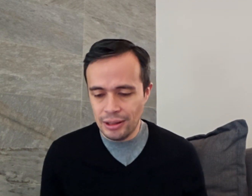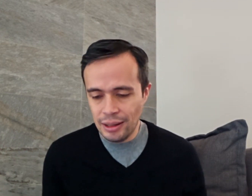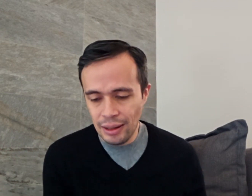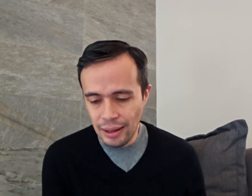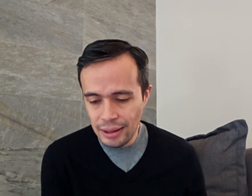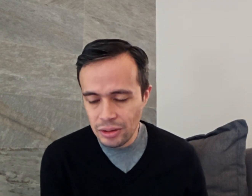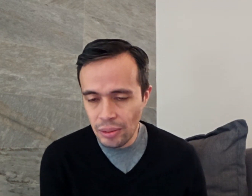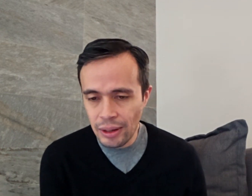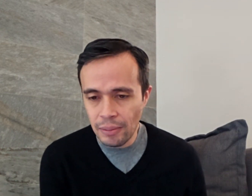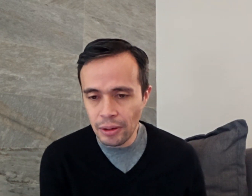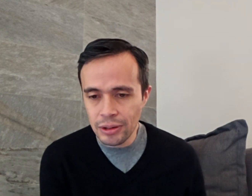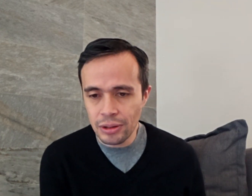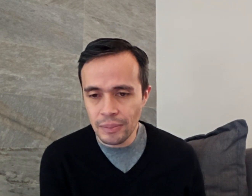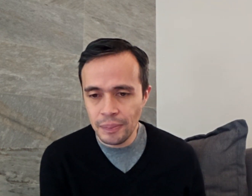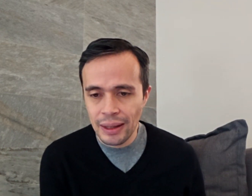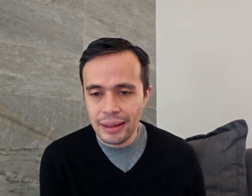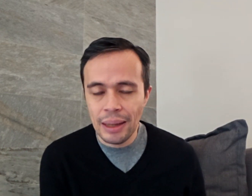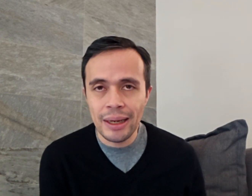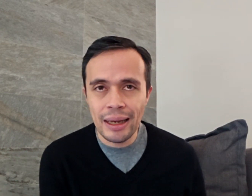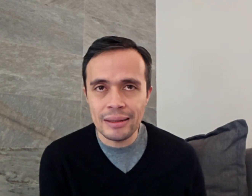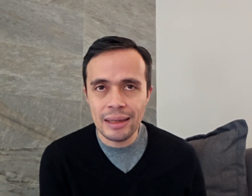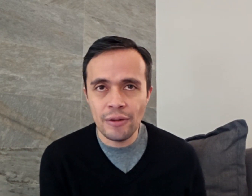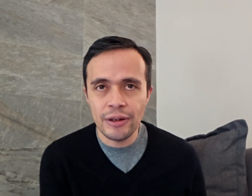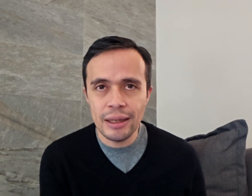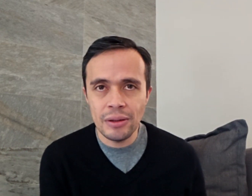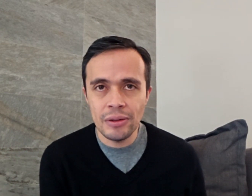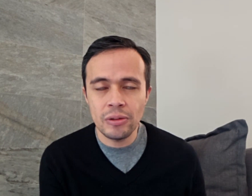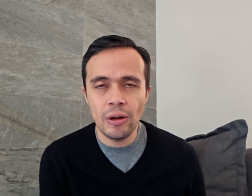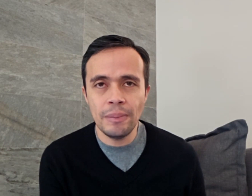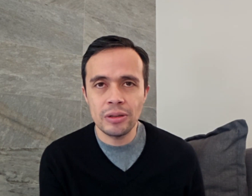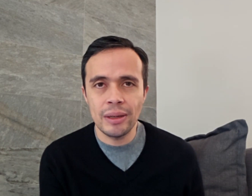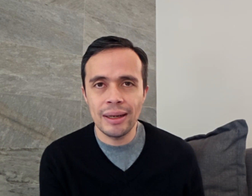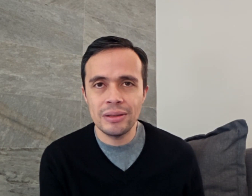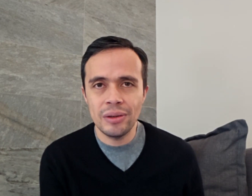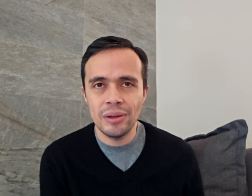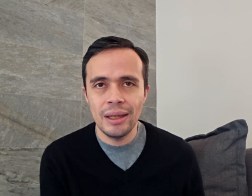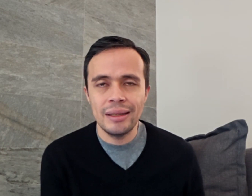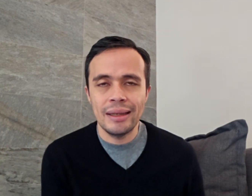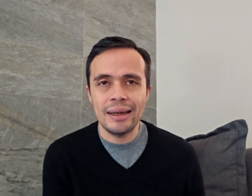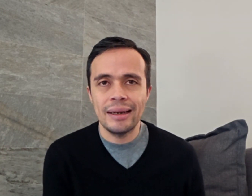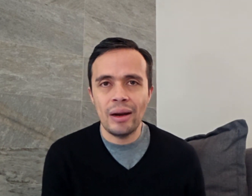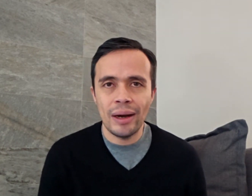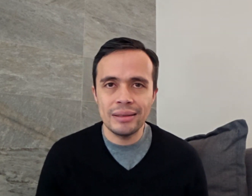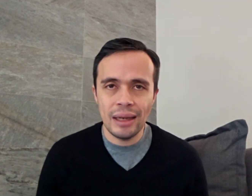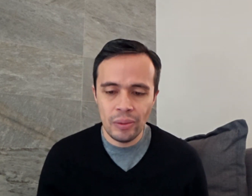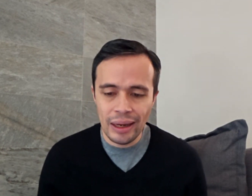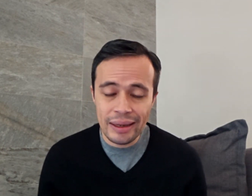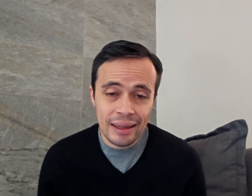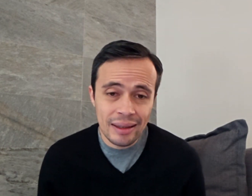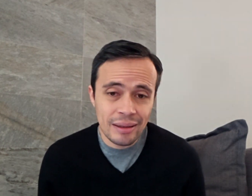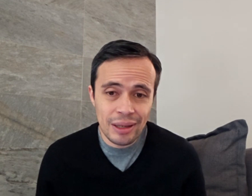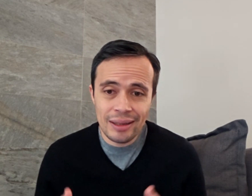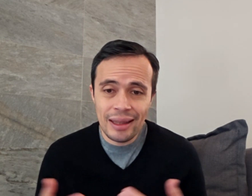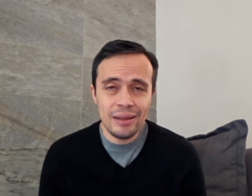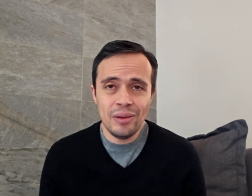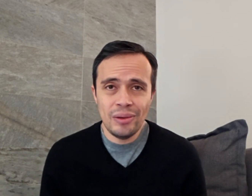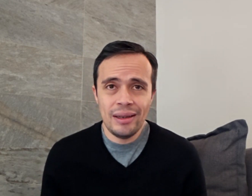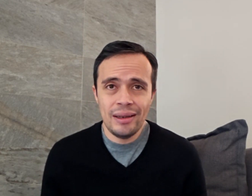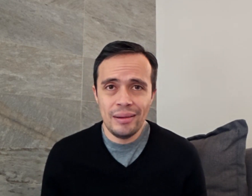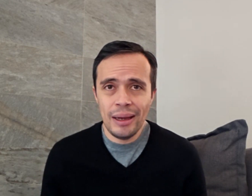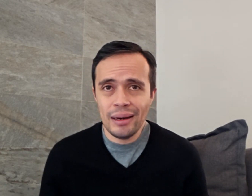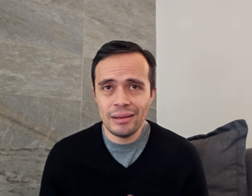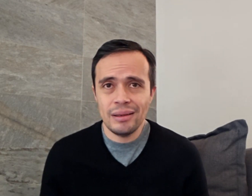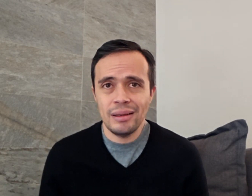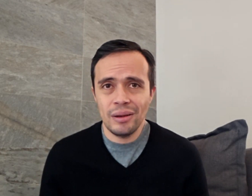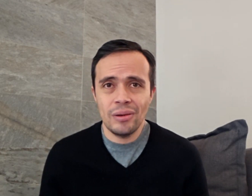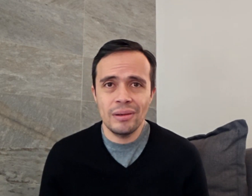la presidenta sobre la oposición. Deberían estar ofreciendo disculpas sobre el caso de Genaro García Luna y andan tratando